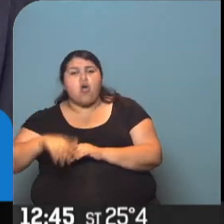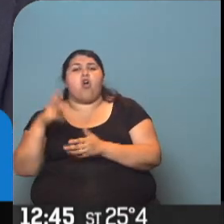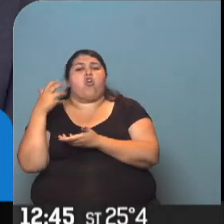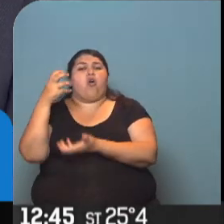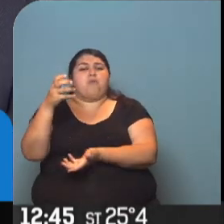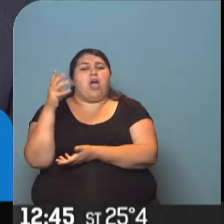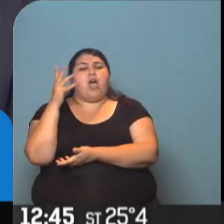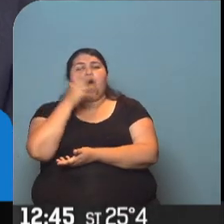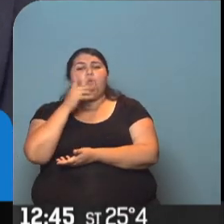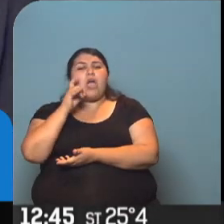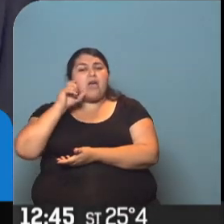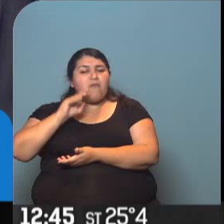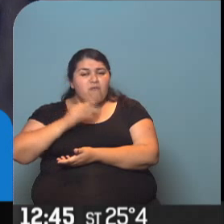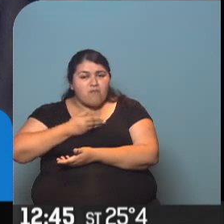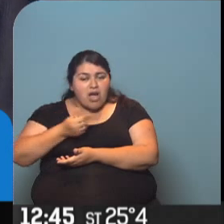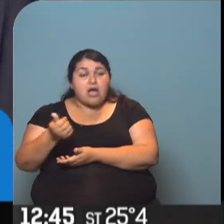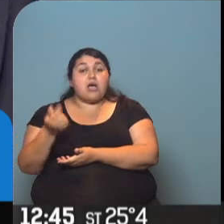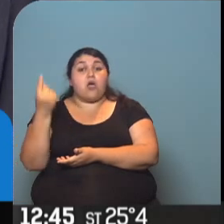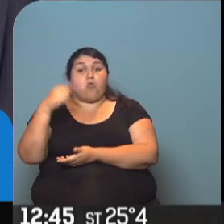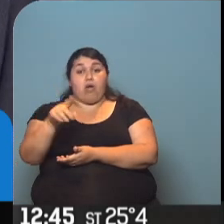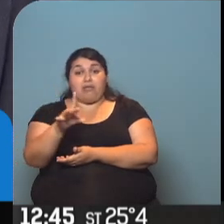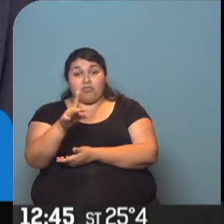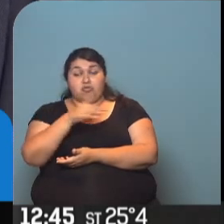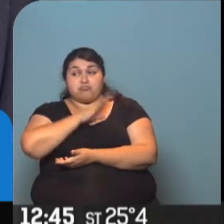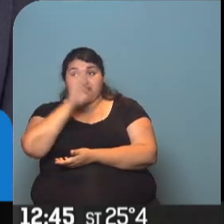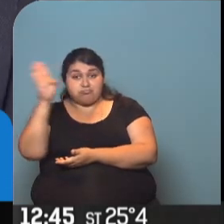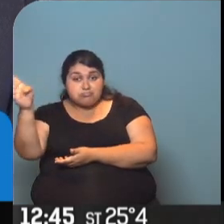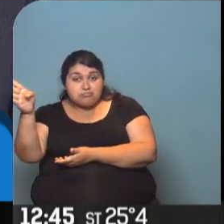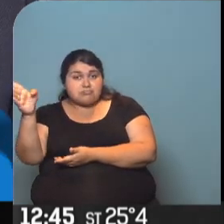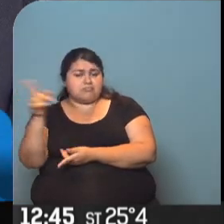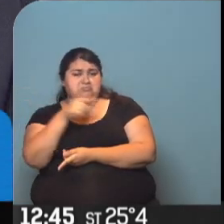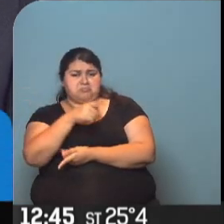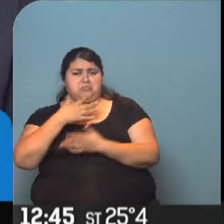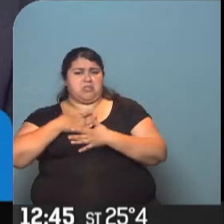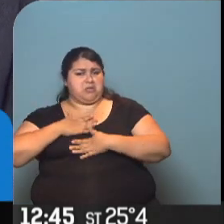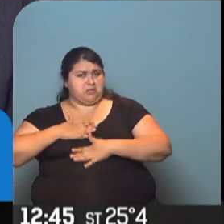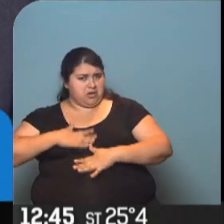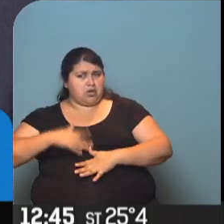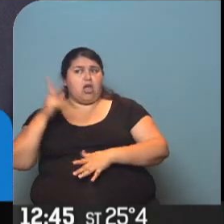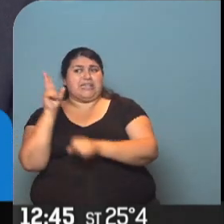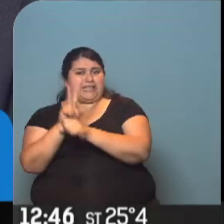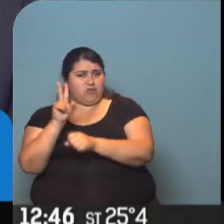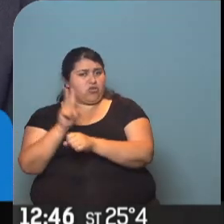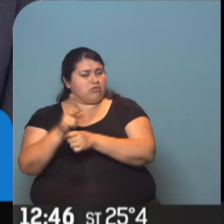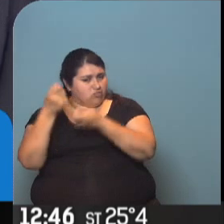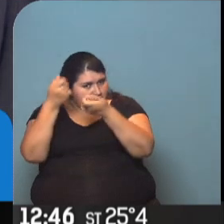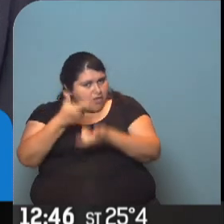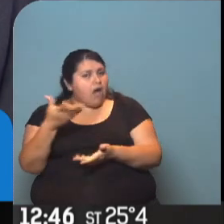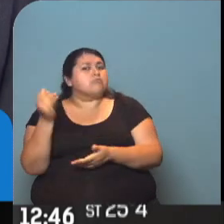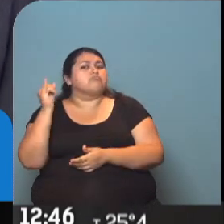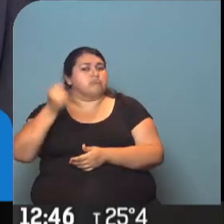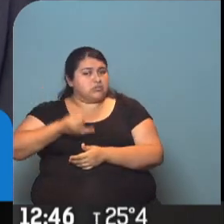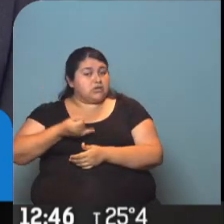siempre he dicho a guillermo cuando ha estado allí a verme que estuvieran muy tranquilos que la seguridad estaba garantizada y al mismo tiempo